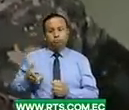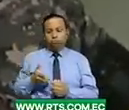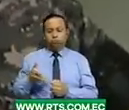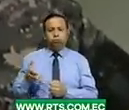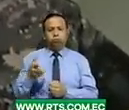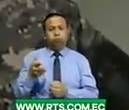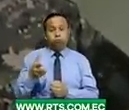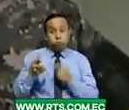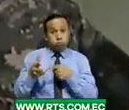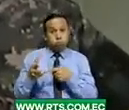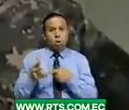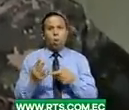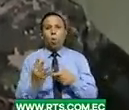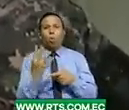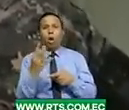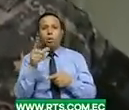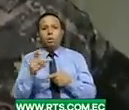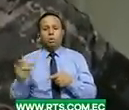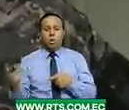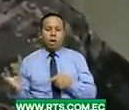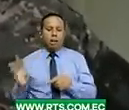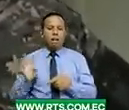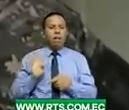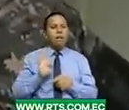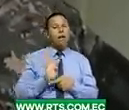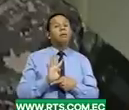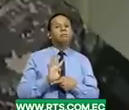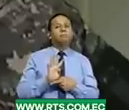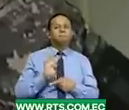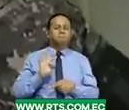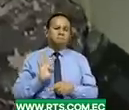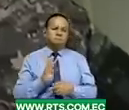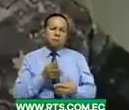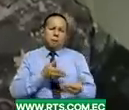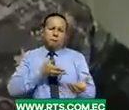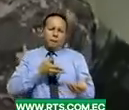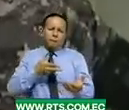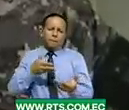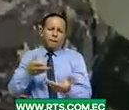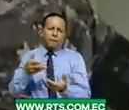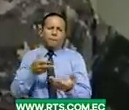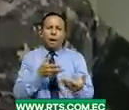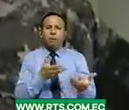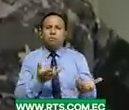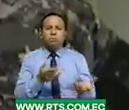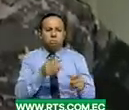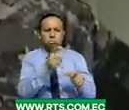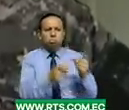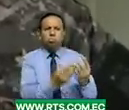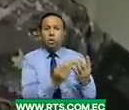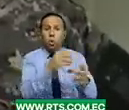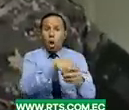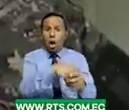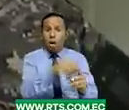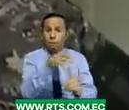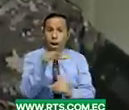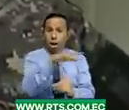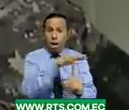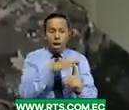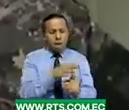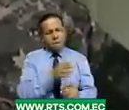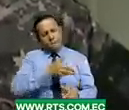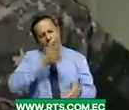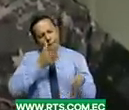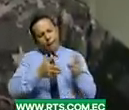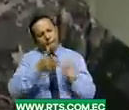bajan cuatro individuos, inician una cacería, por así llamarlo, hacia estos ciudadanos y fruto de esto hay tres